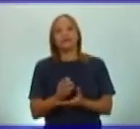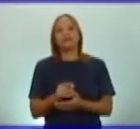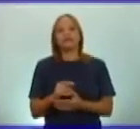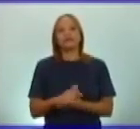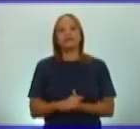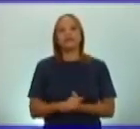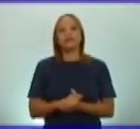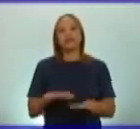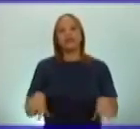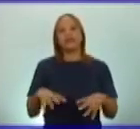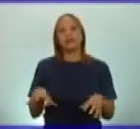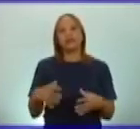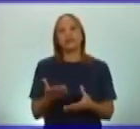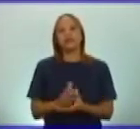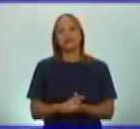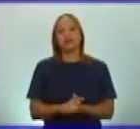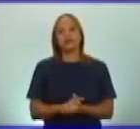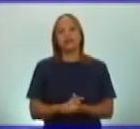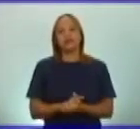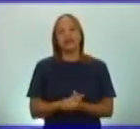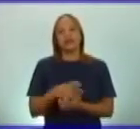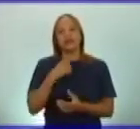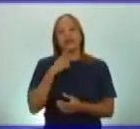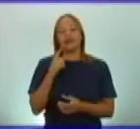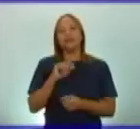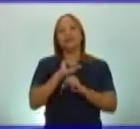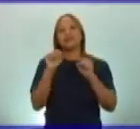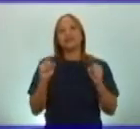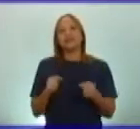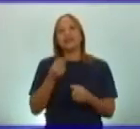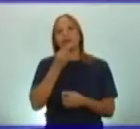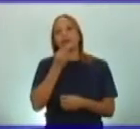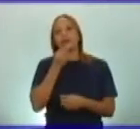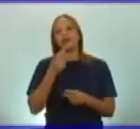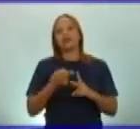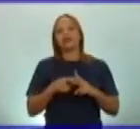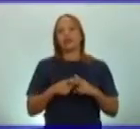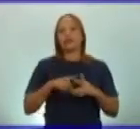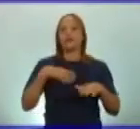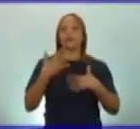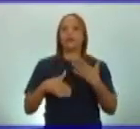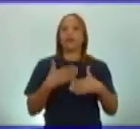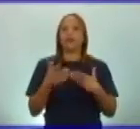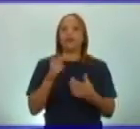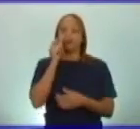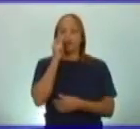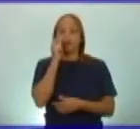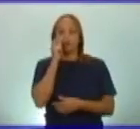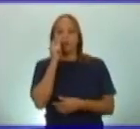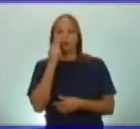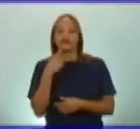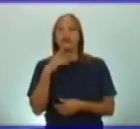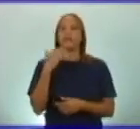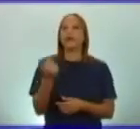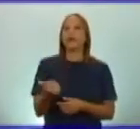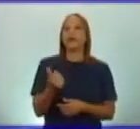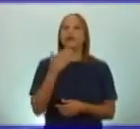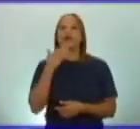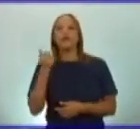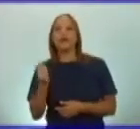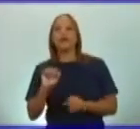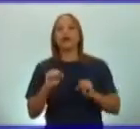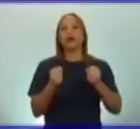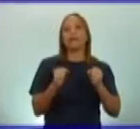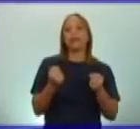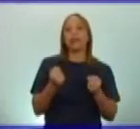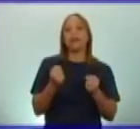usted vea qué sistema puede resolver los problemas más naturales, más elementales del hombre, si el capitalismo o el socialismo. Y estamos